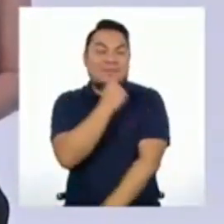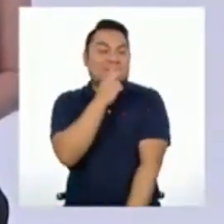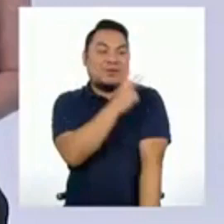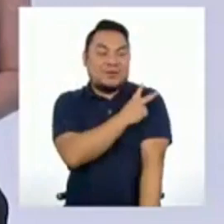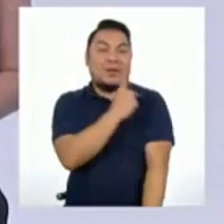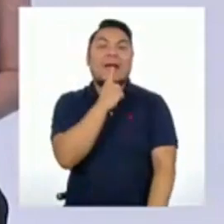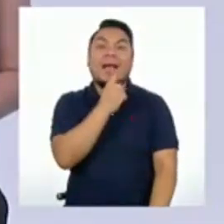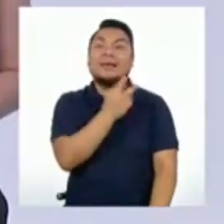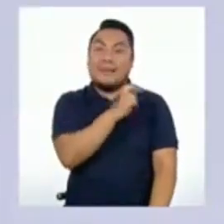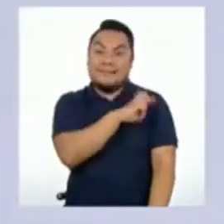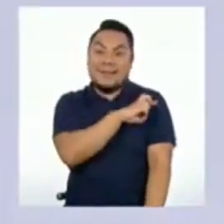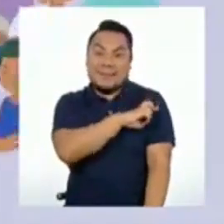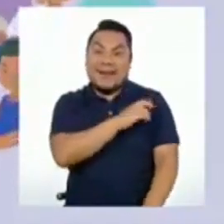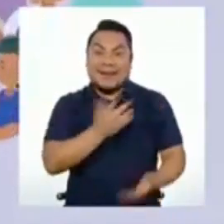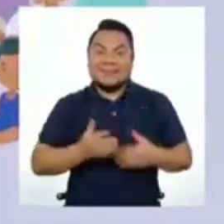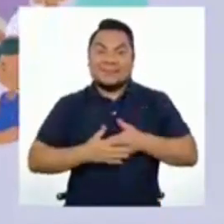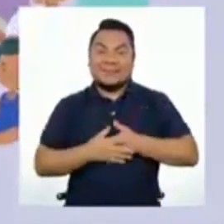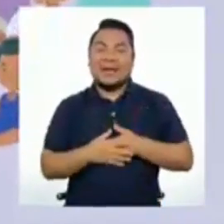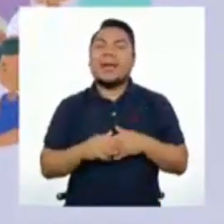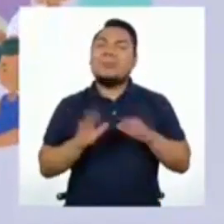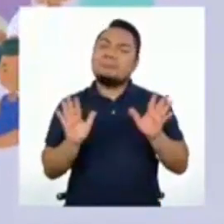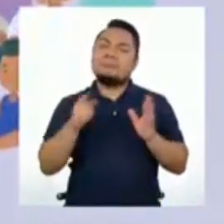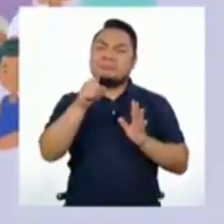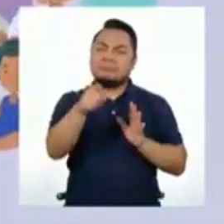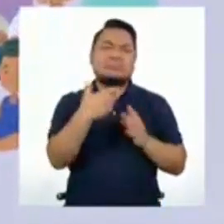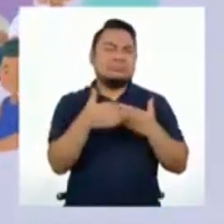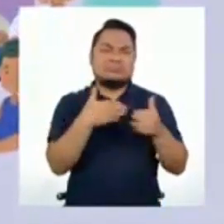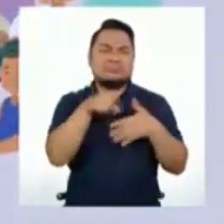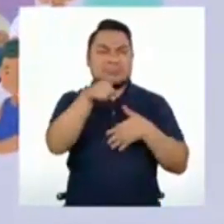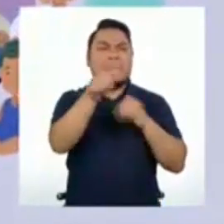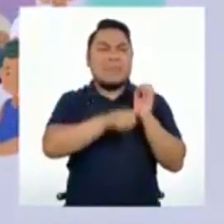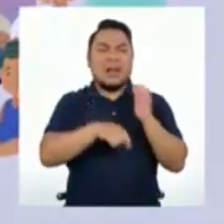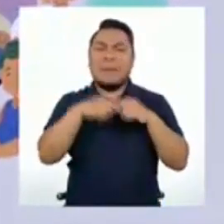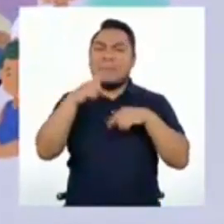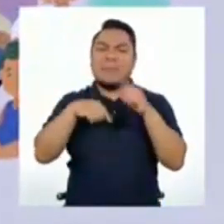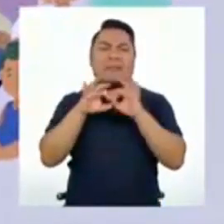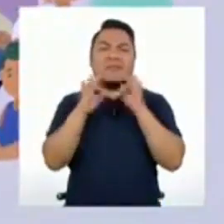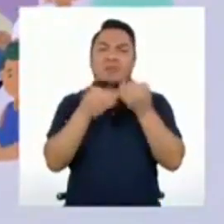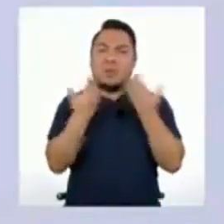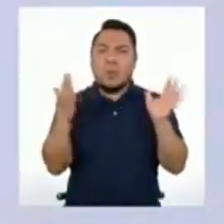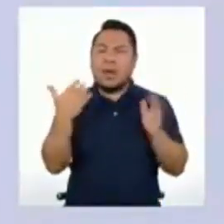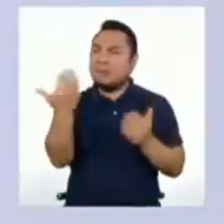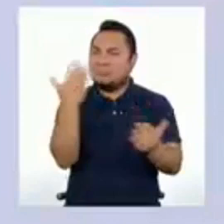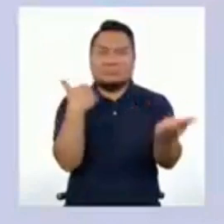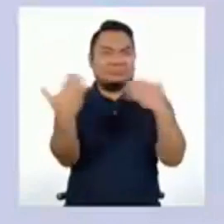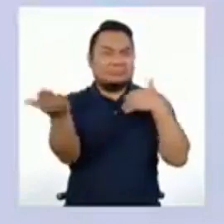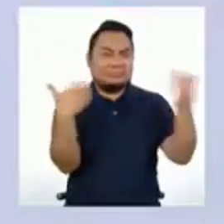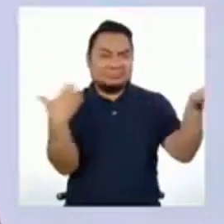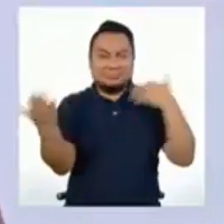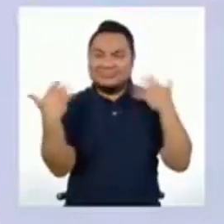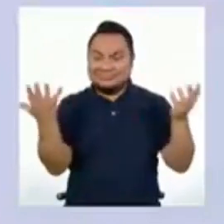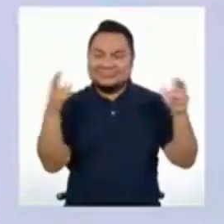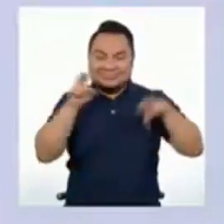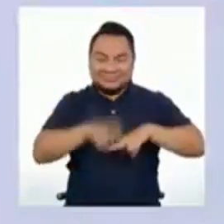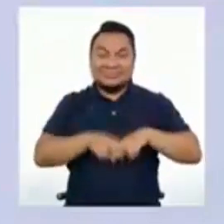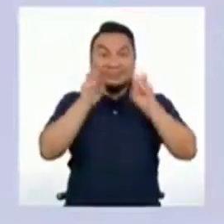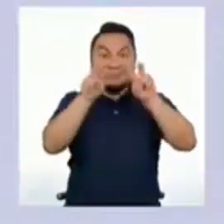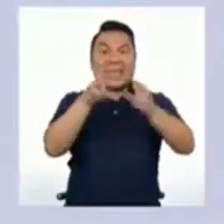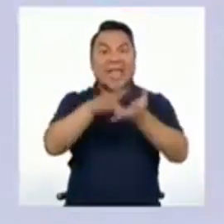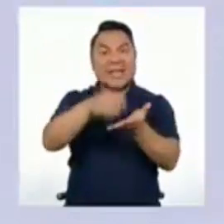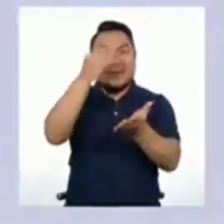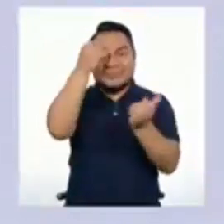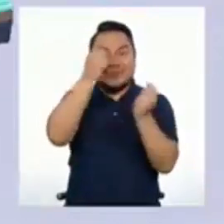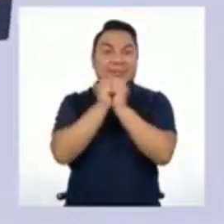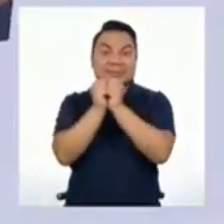y segundo grado de primaria. Sin embargo, si tienes algún hermano, primo o familiar que viva contigo, invítalo para aprender